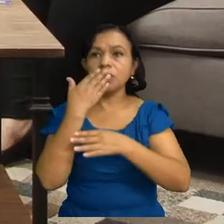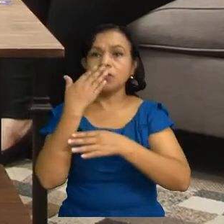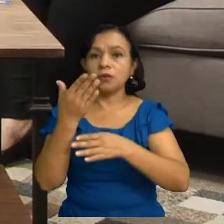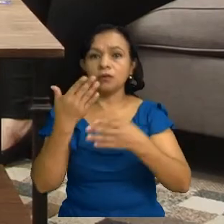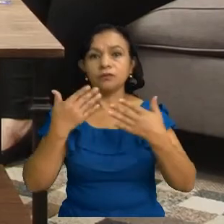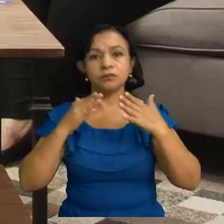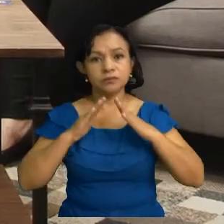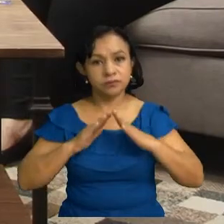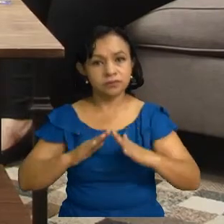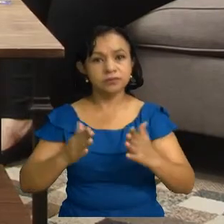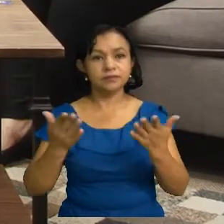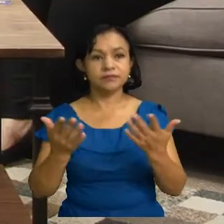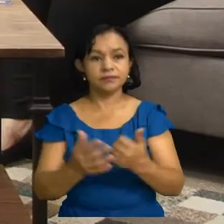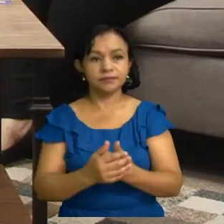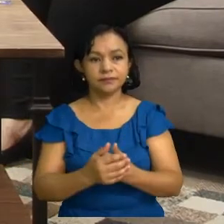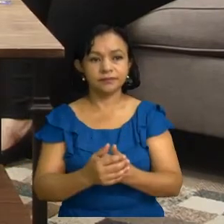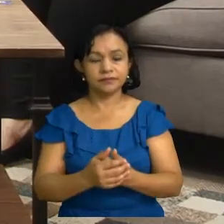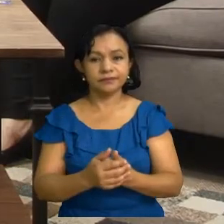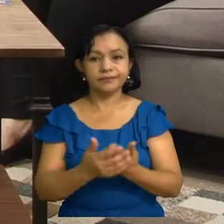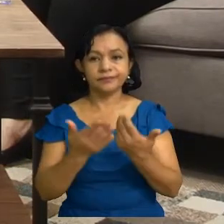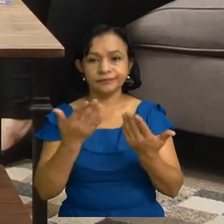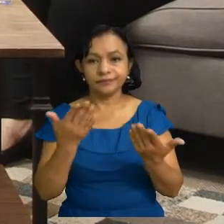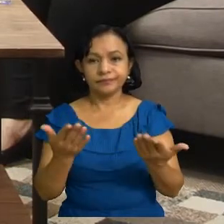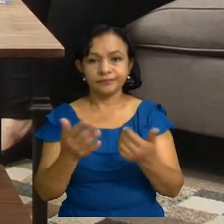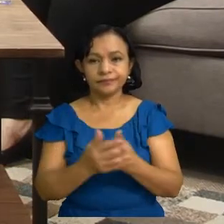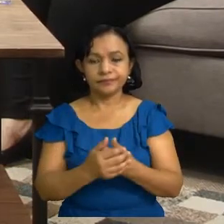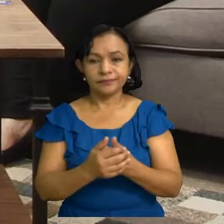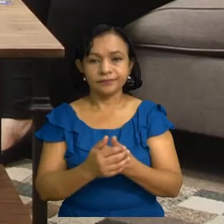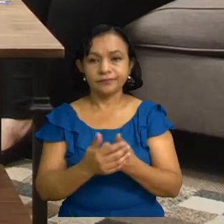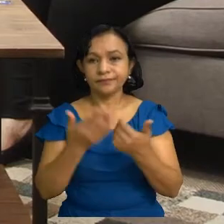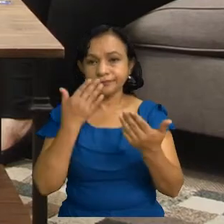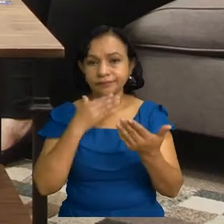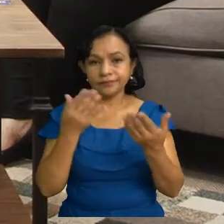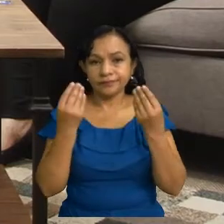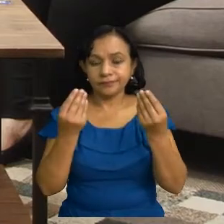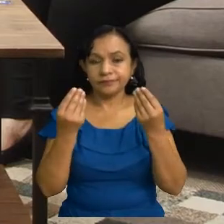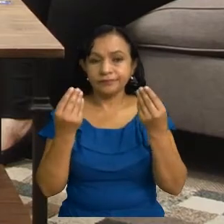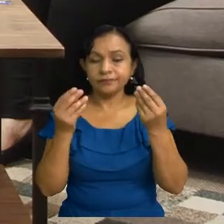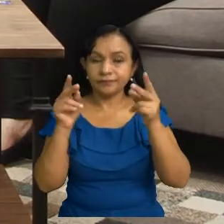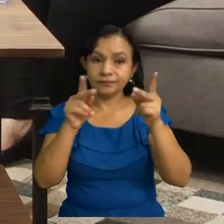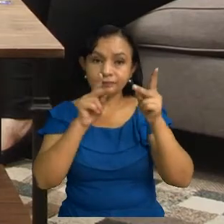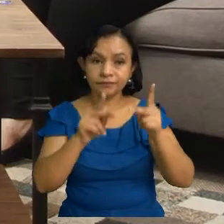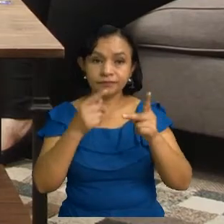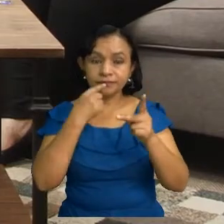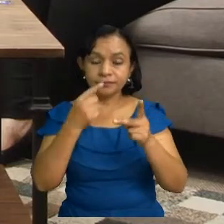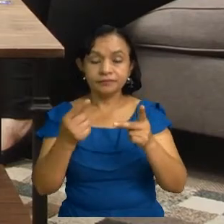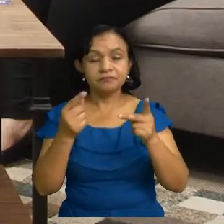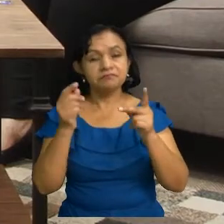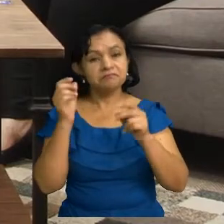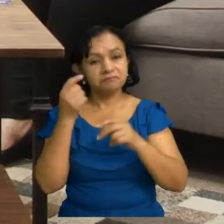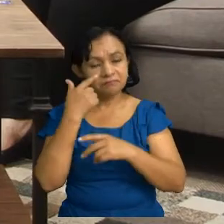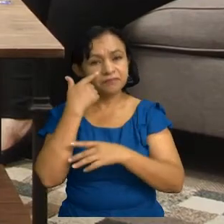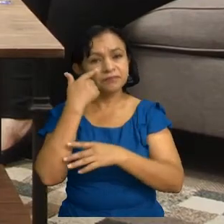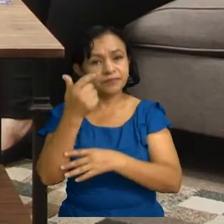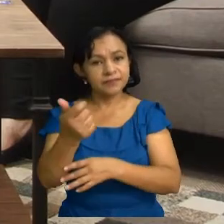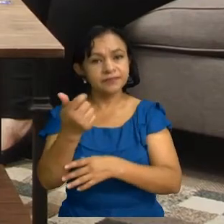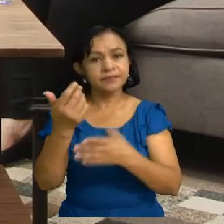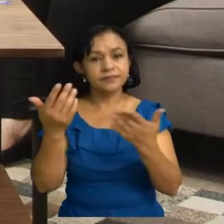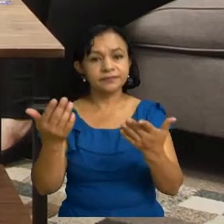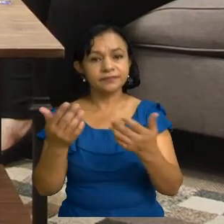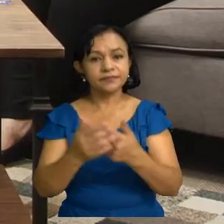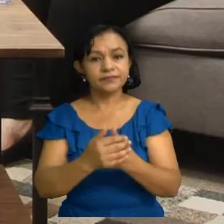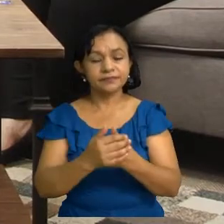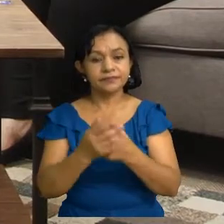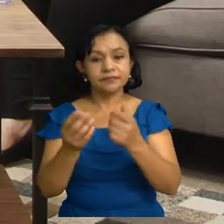pero no así el árbol pero al daño exacto evaluar el daño porque mucho se da de que si vamos a reconocer que la